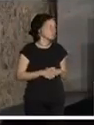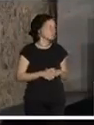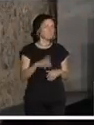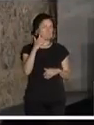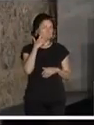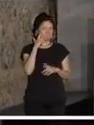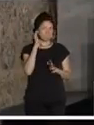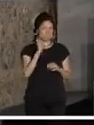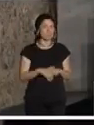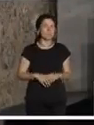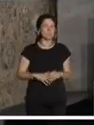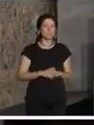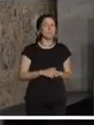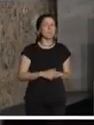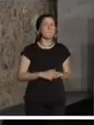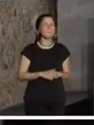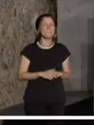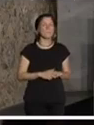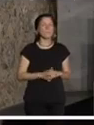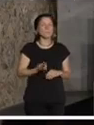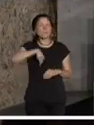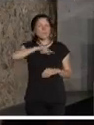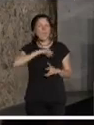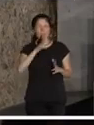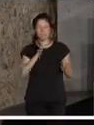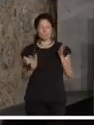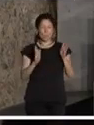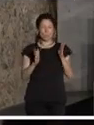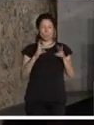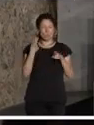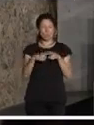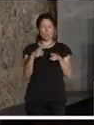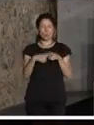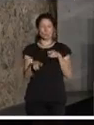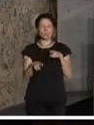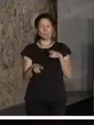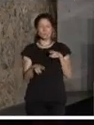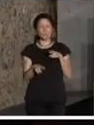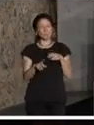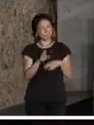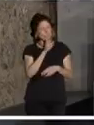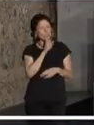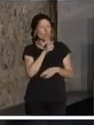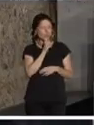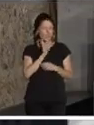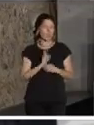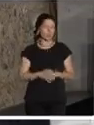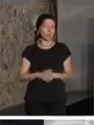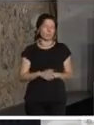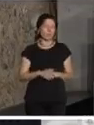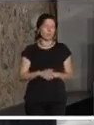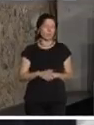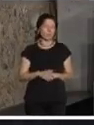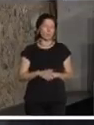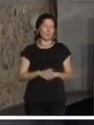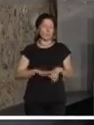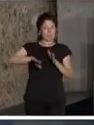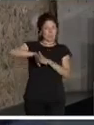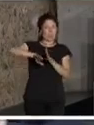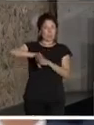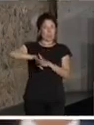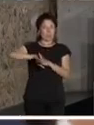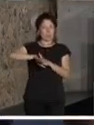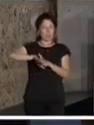y Mirad estamos en un momento político muy difícil la derecha